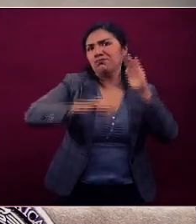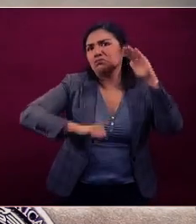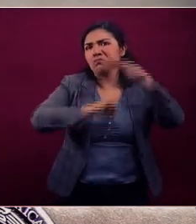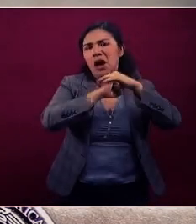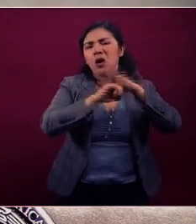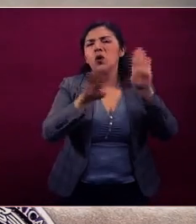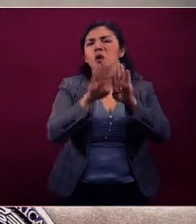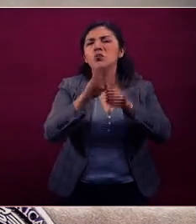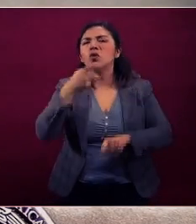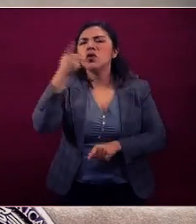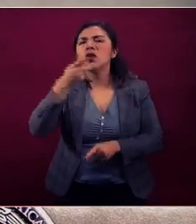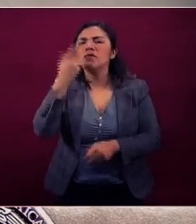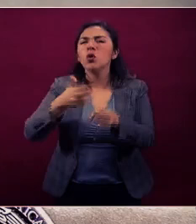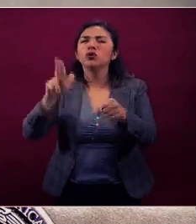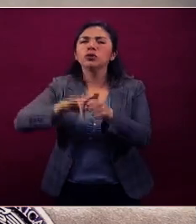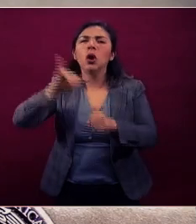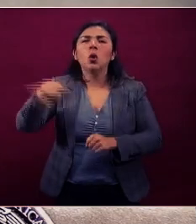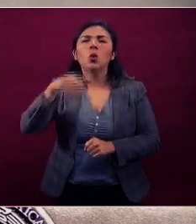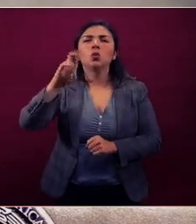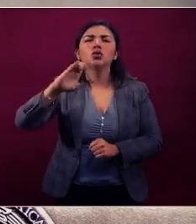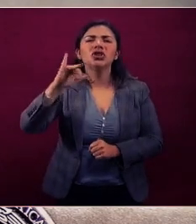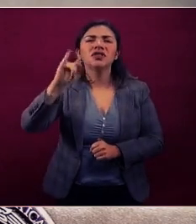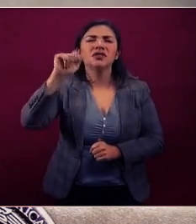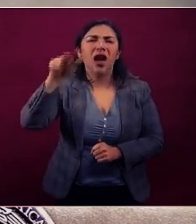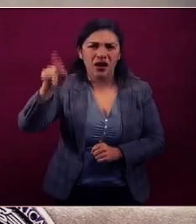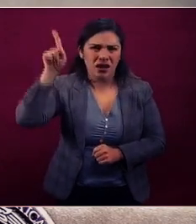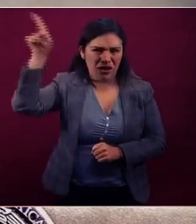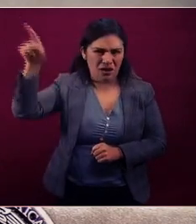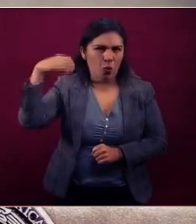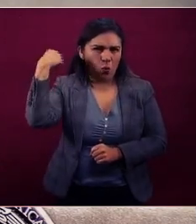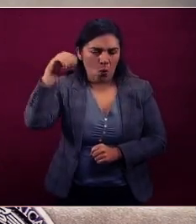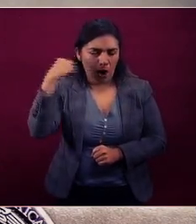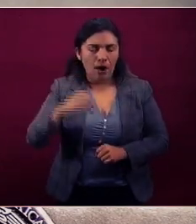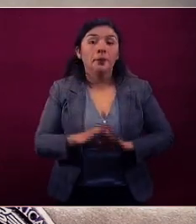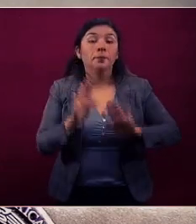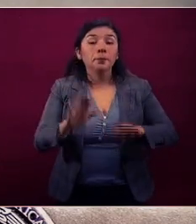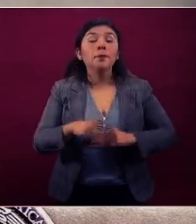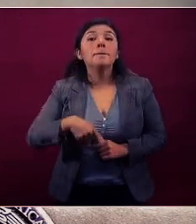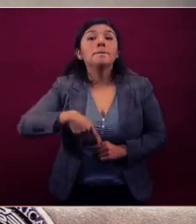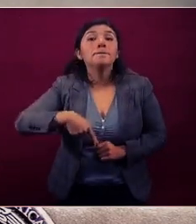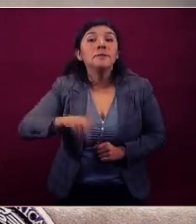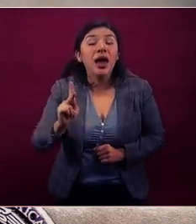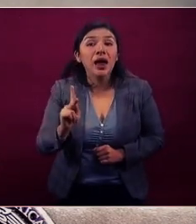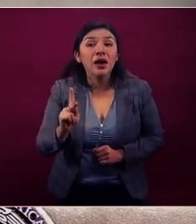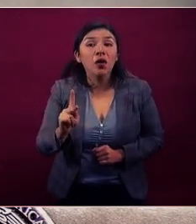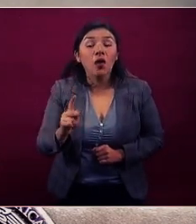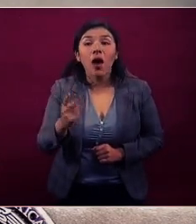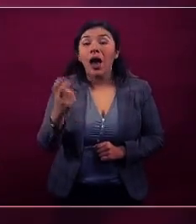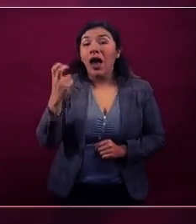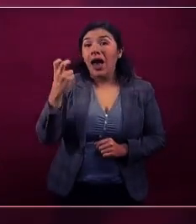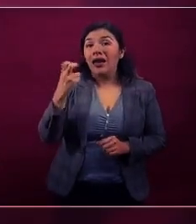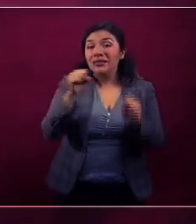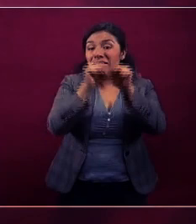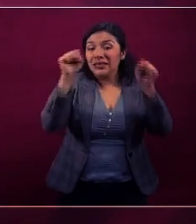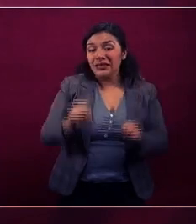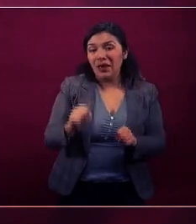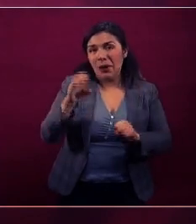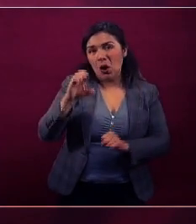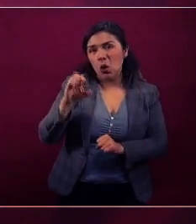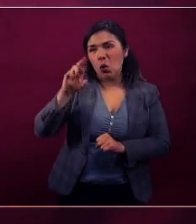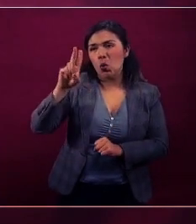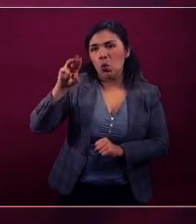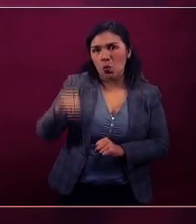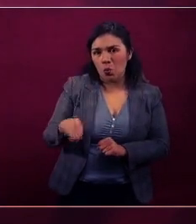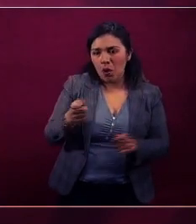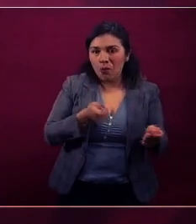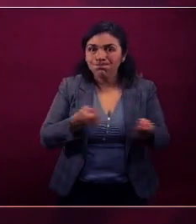respecto al hospital Juchitán, que señaló la colega. Pero la utilidad de este sistema del Centro Regulador de Urgencias